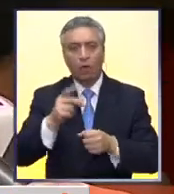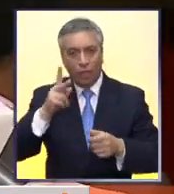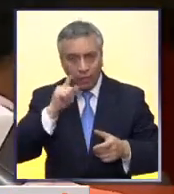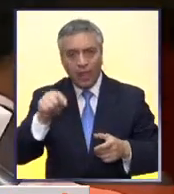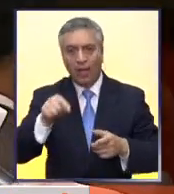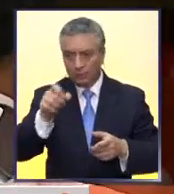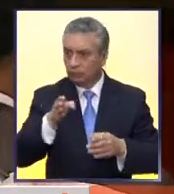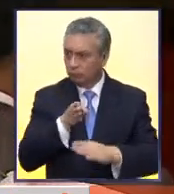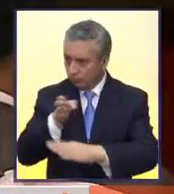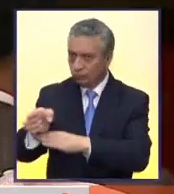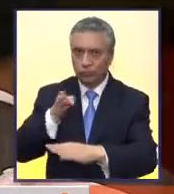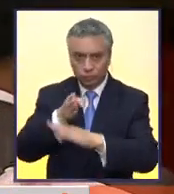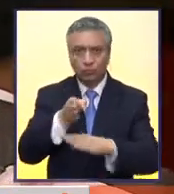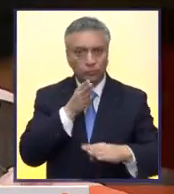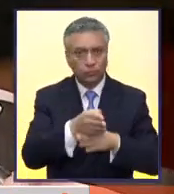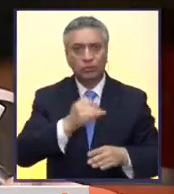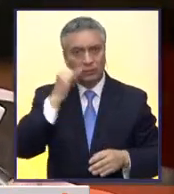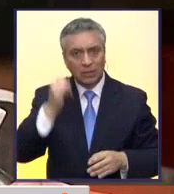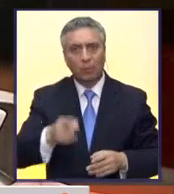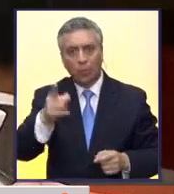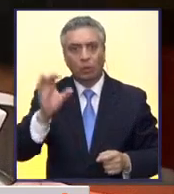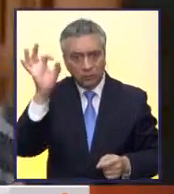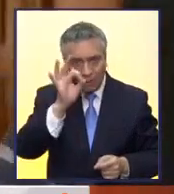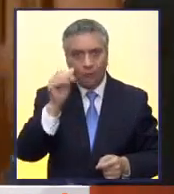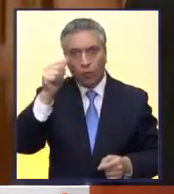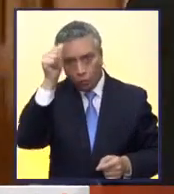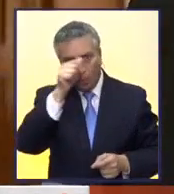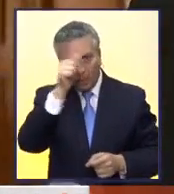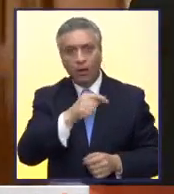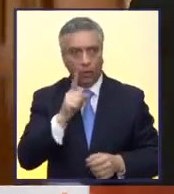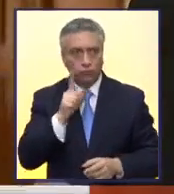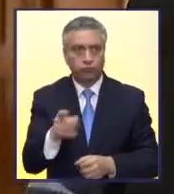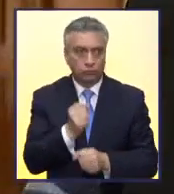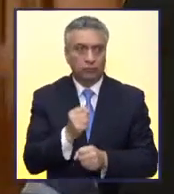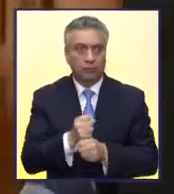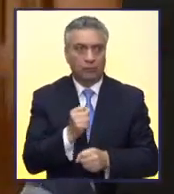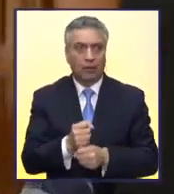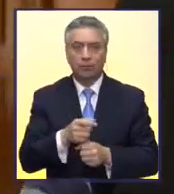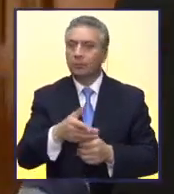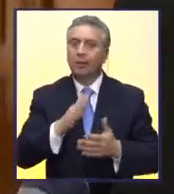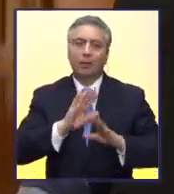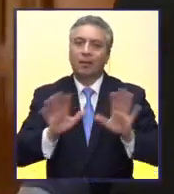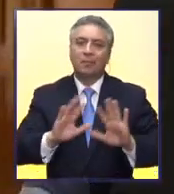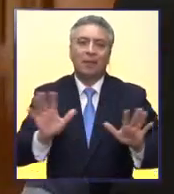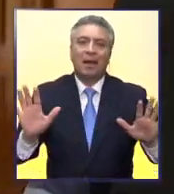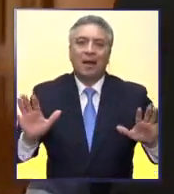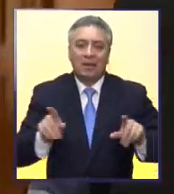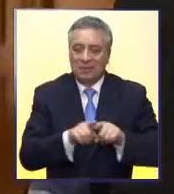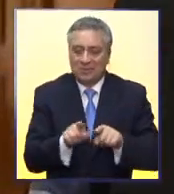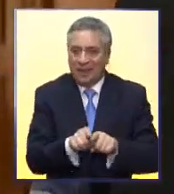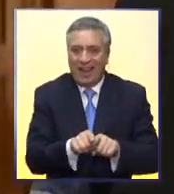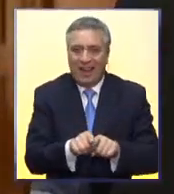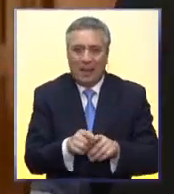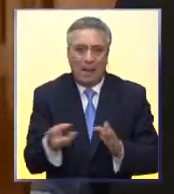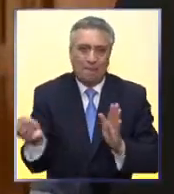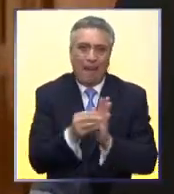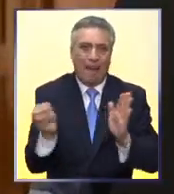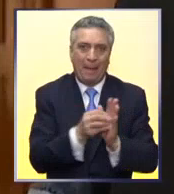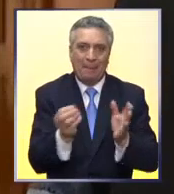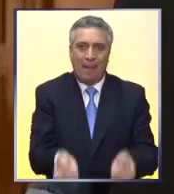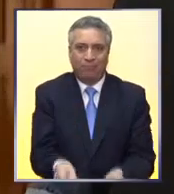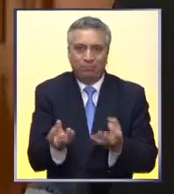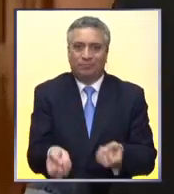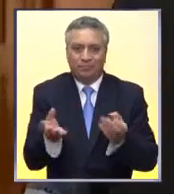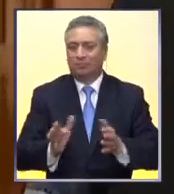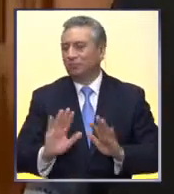terreno, siempre un sábado o un domingo hacemos la pega. Pero creo que no hay para qué echarle más leña al fuego necesariamente. Yo creo que lo